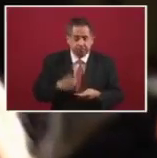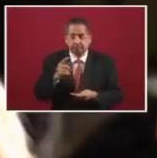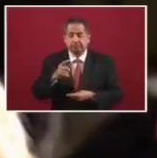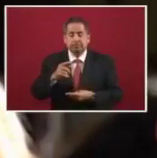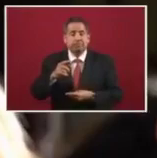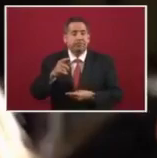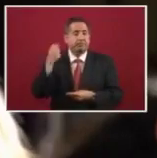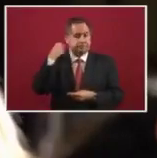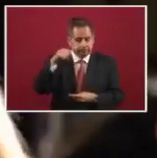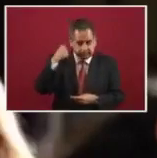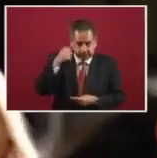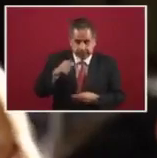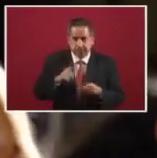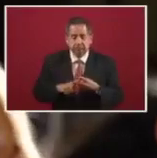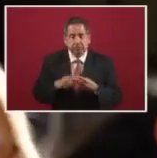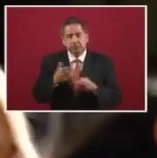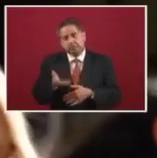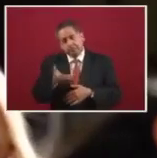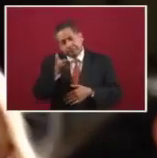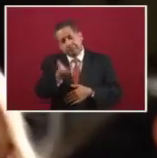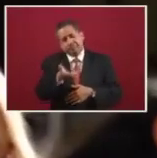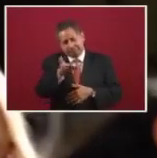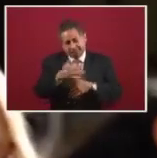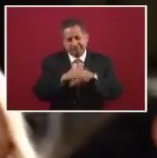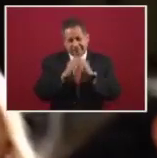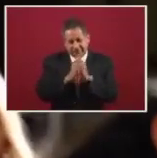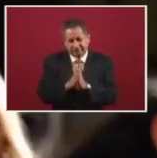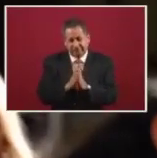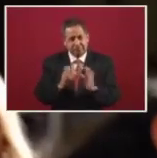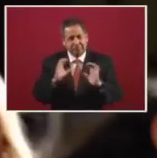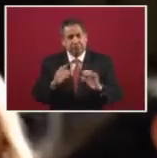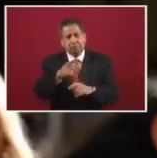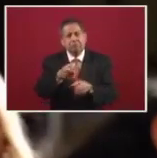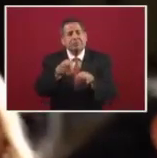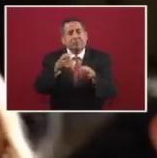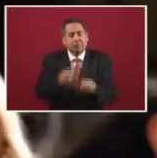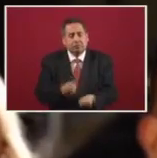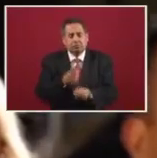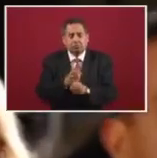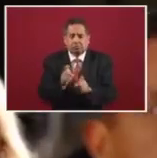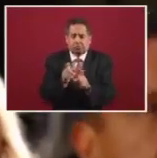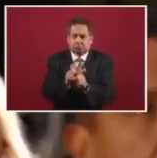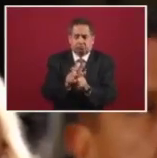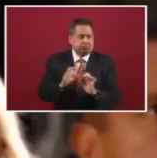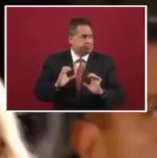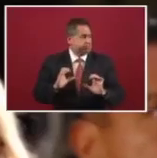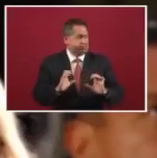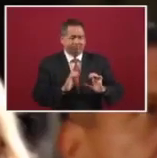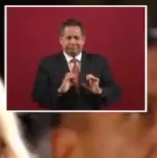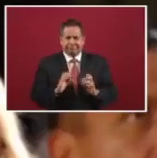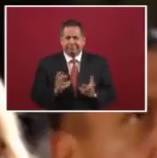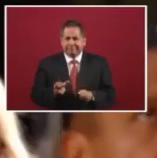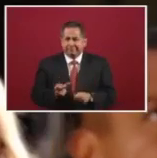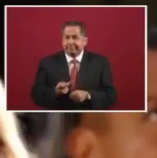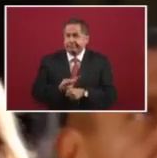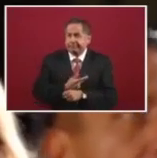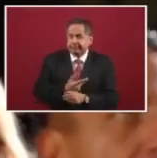en redes sociales le piden que por favor cuide su seguridad. ¿Qué está pasando, presidente?